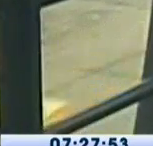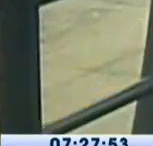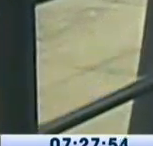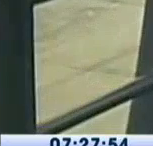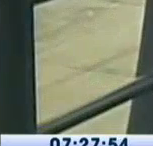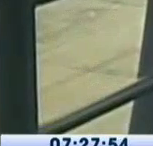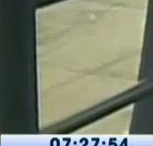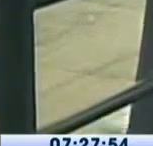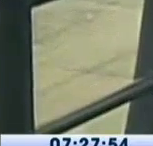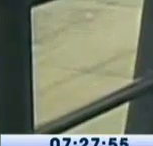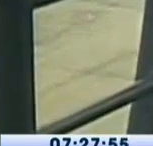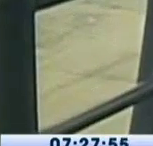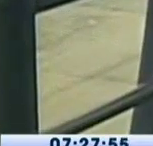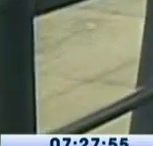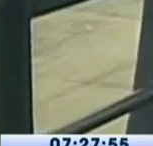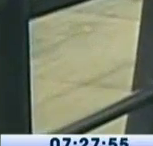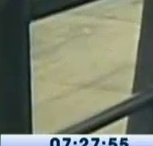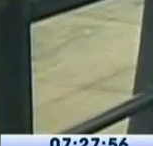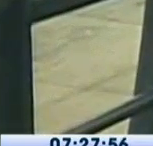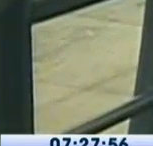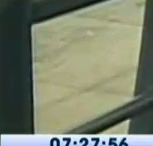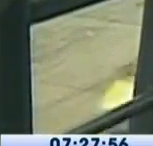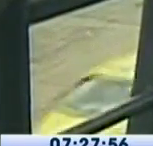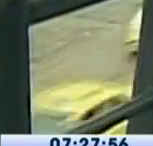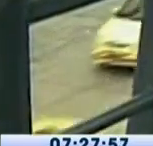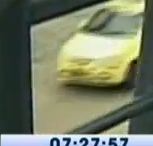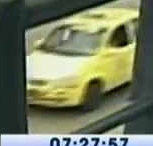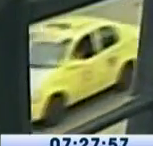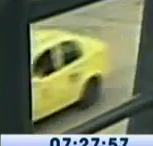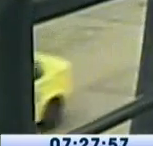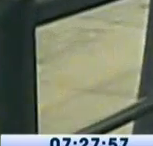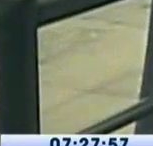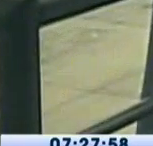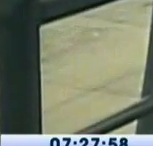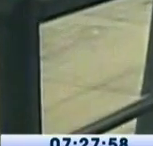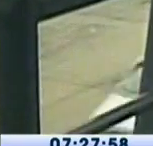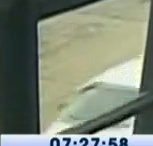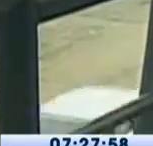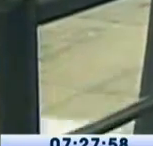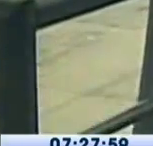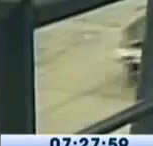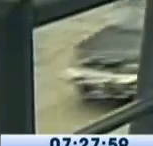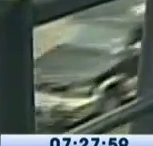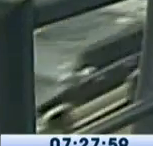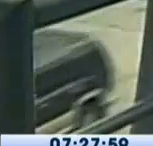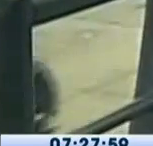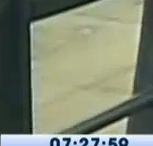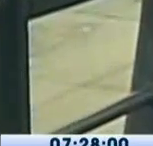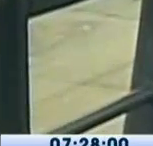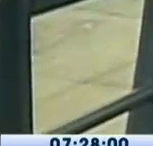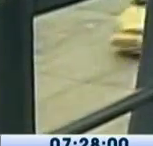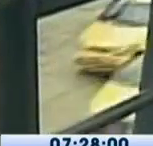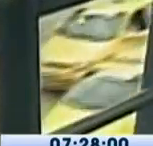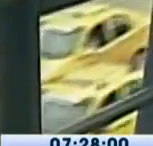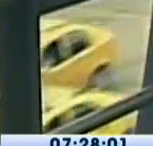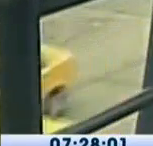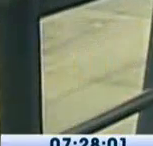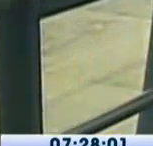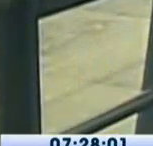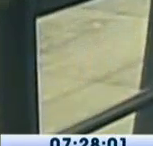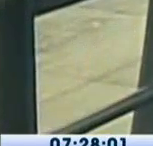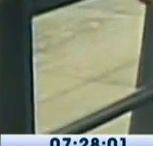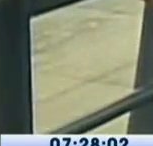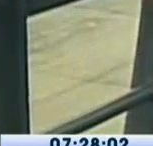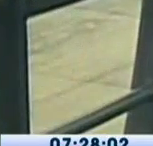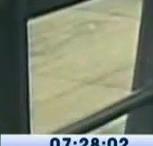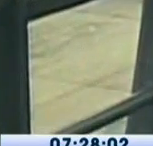mucha atención. El accidente se registró a pocos metros del paso peatonal. El conductor del vehículo